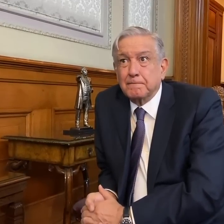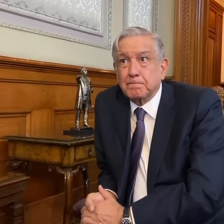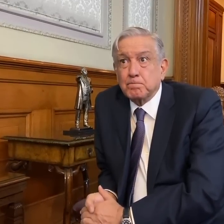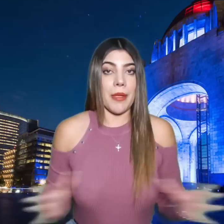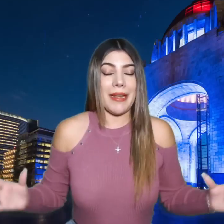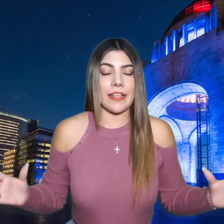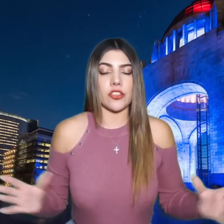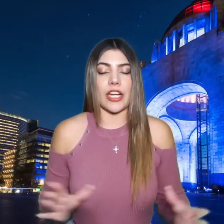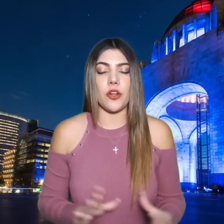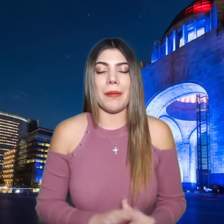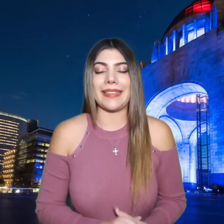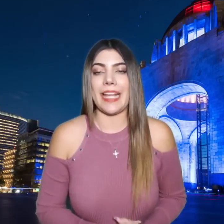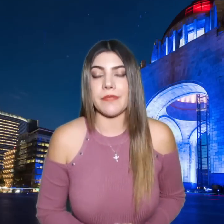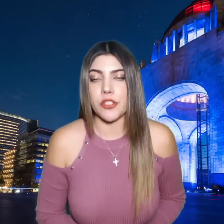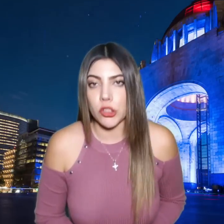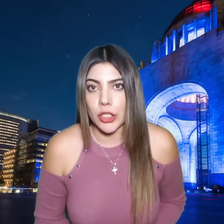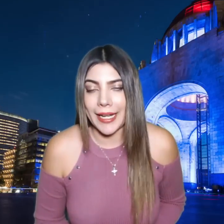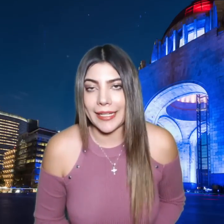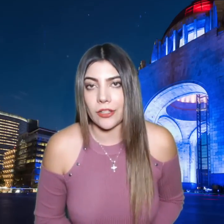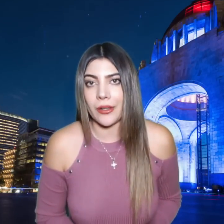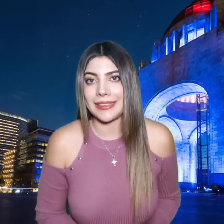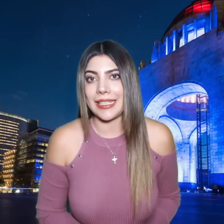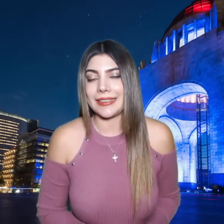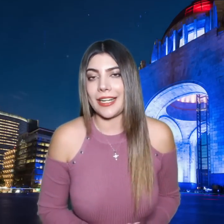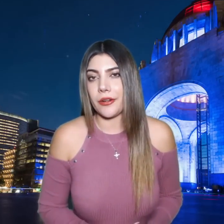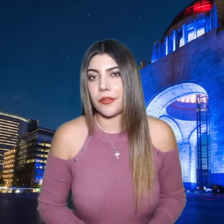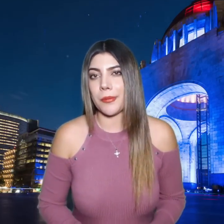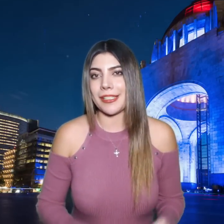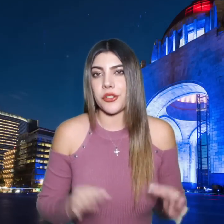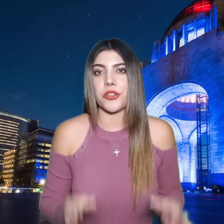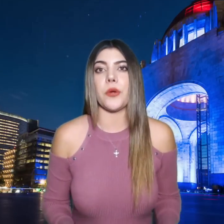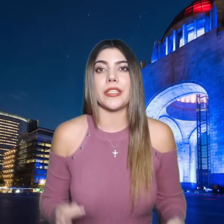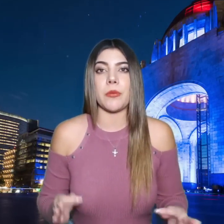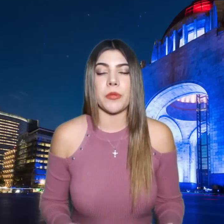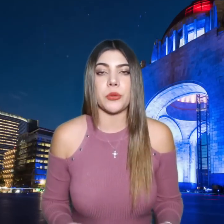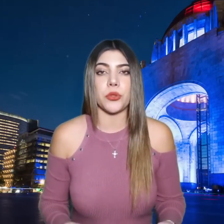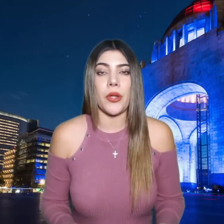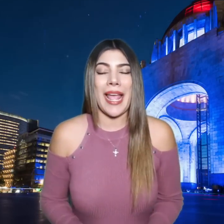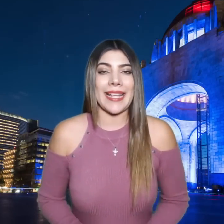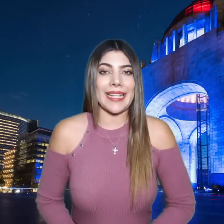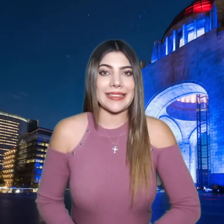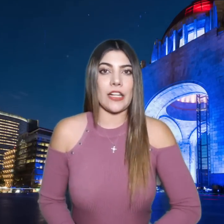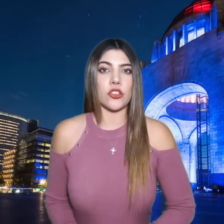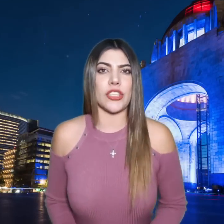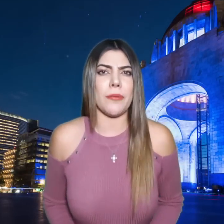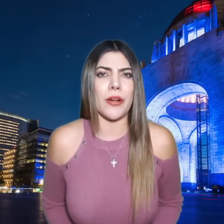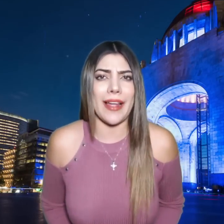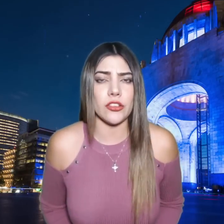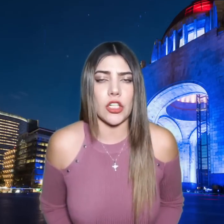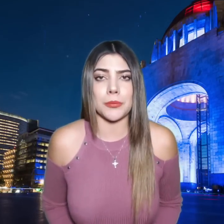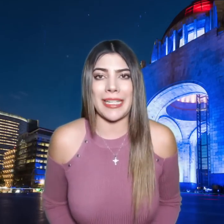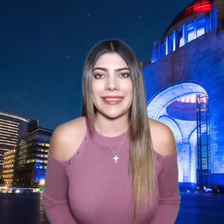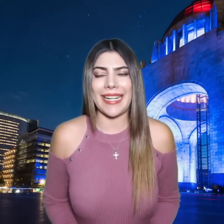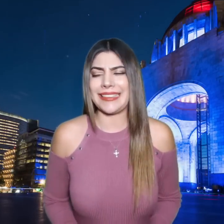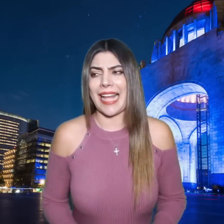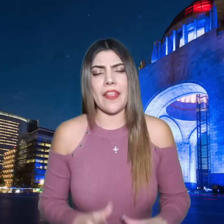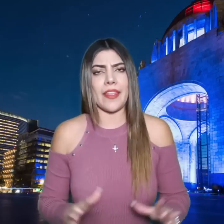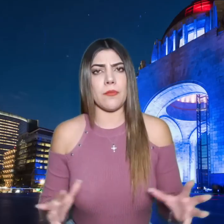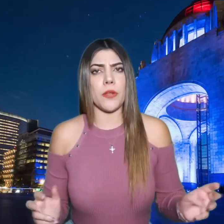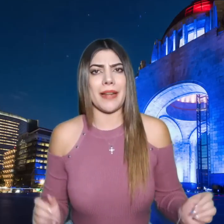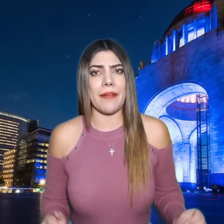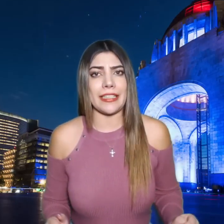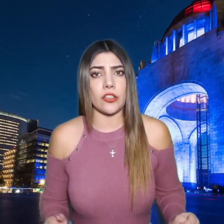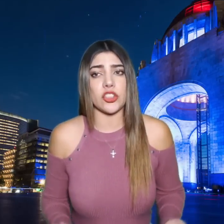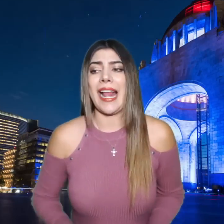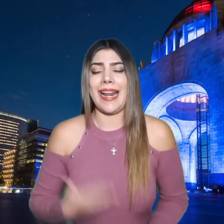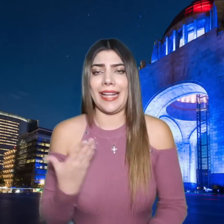los detalles. Bienvenidos al Nopal Times, yo soy Jaque Rojas y les traigo información de último minuto. Y es que los abogados de los militares andan